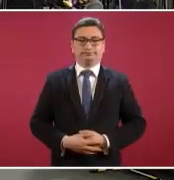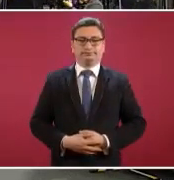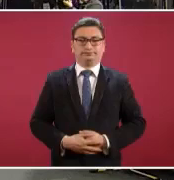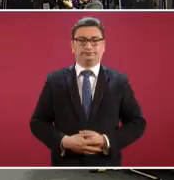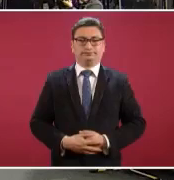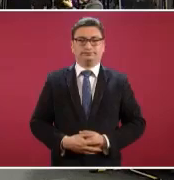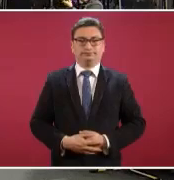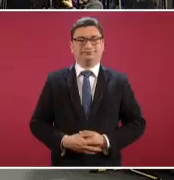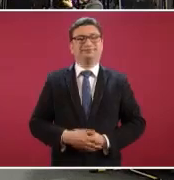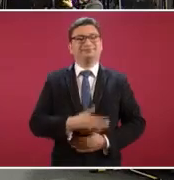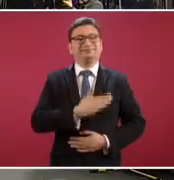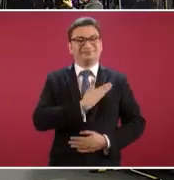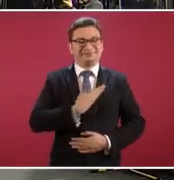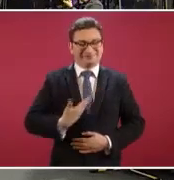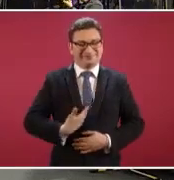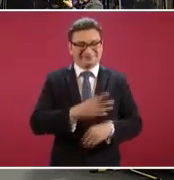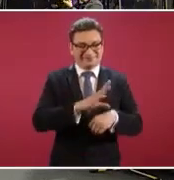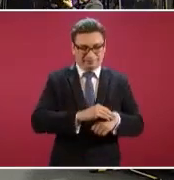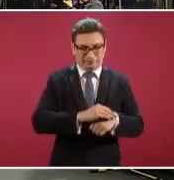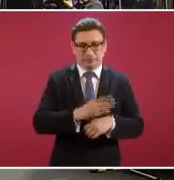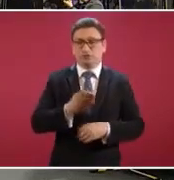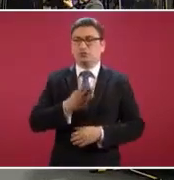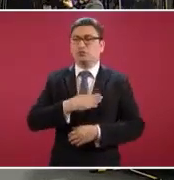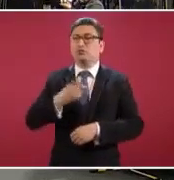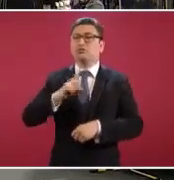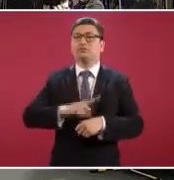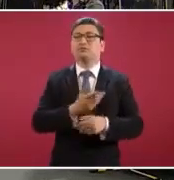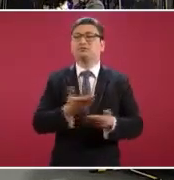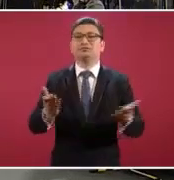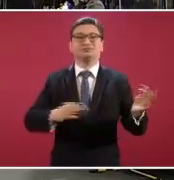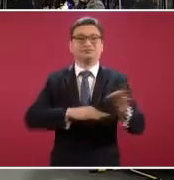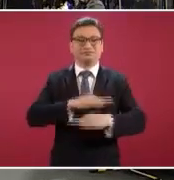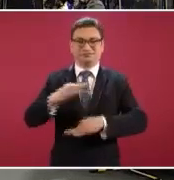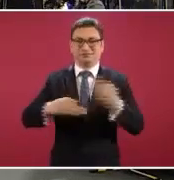Con su permiso, señor presidente, muy buenos días a todas y a todos.